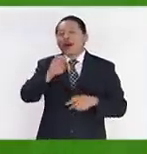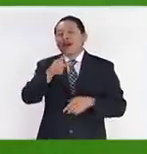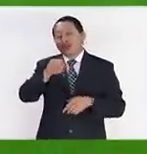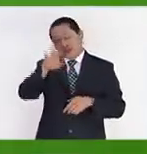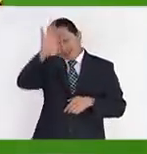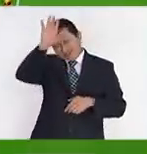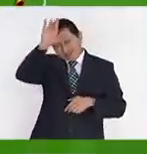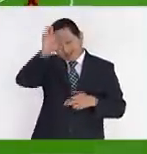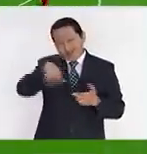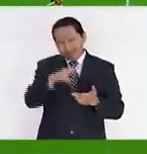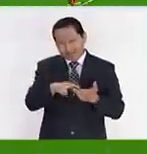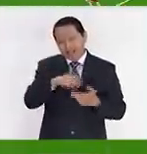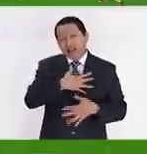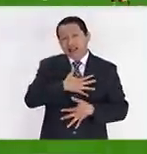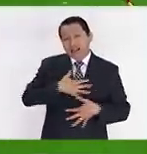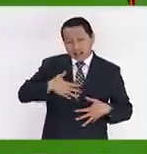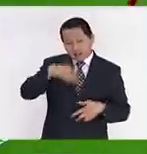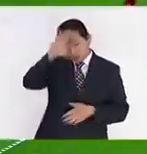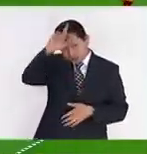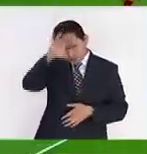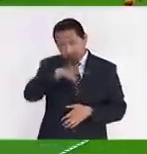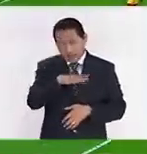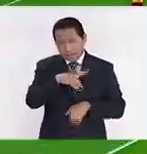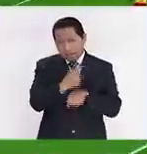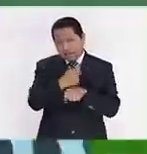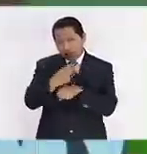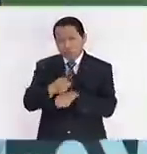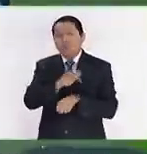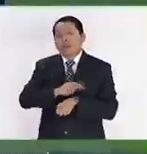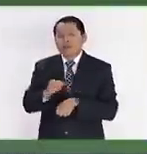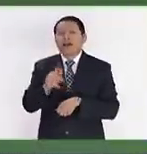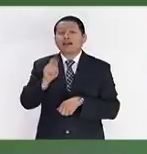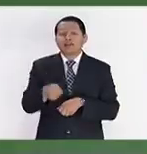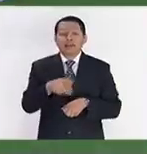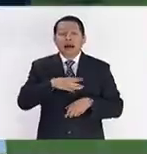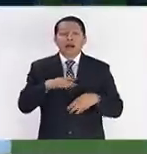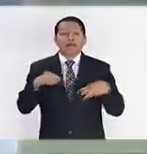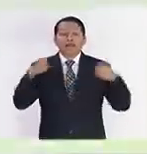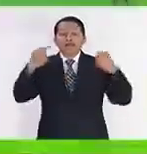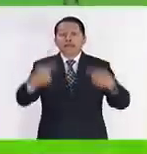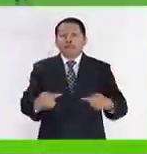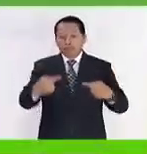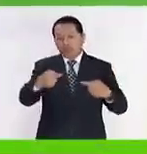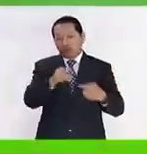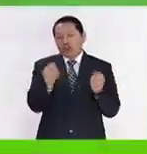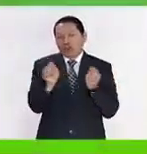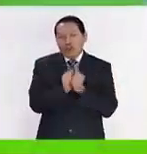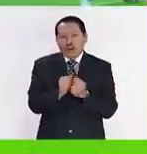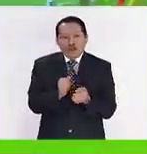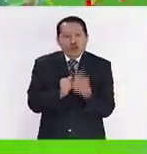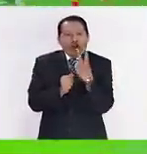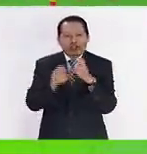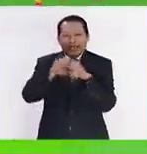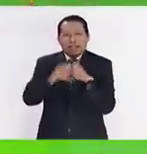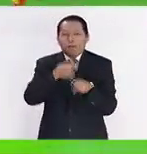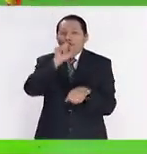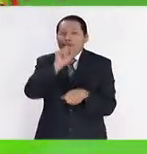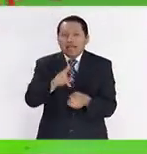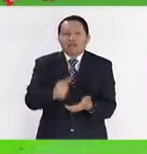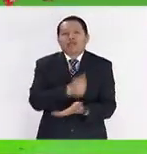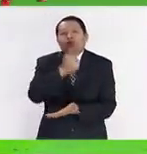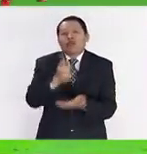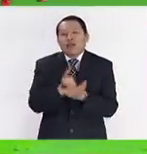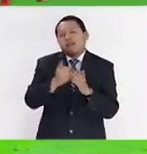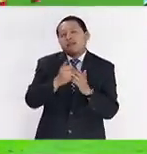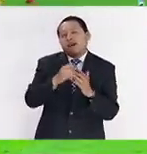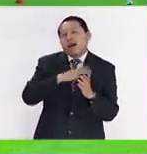Monterrey 1, Tigres el segundo de la tabla general. Será la primera vez que se dispute un título con dos equipos de la misma ciudad, fuera de la Ciudad